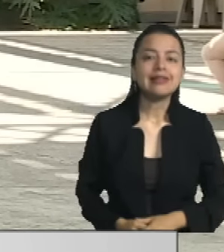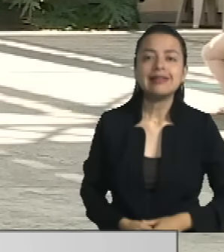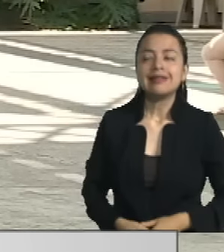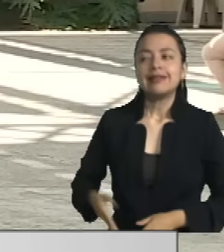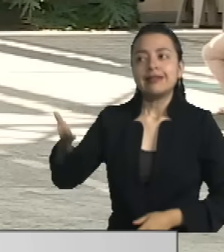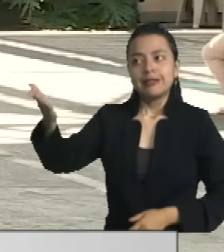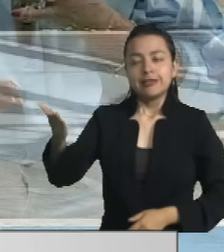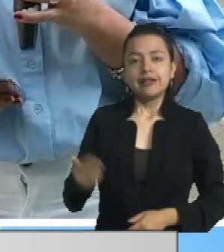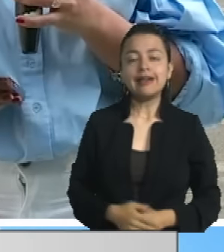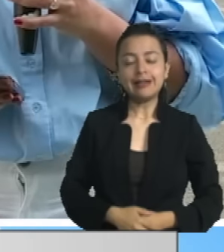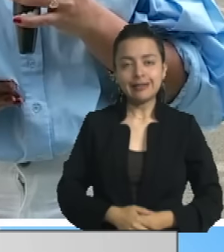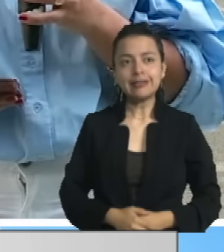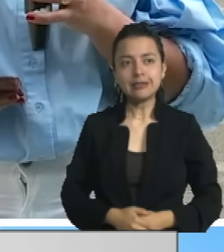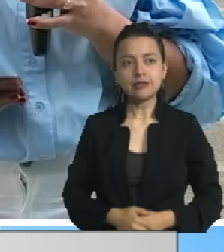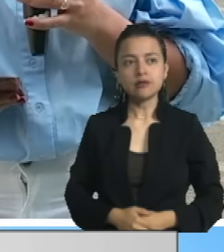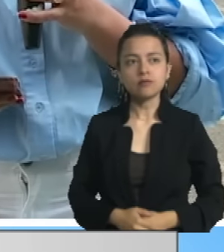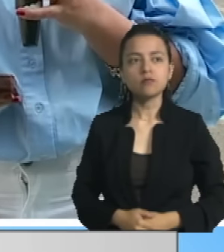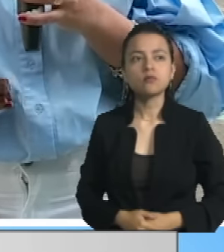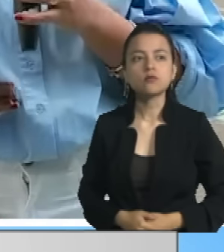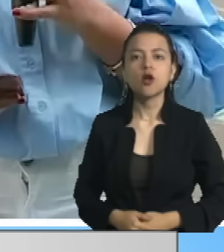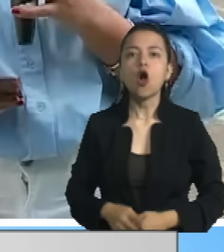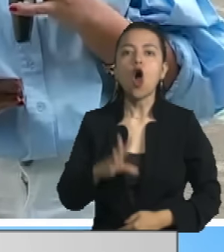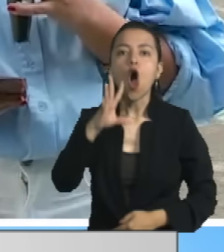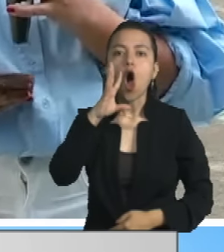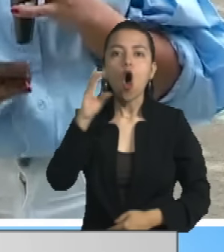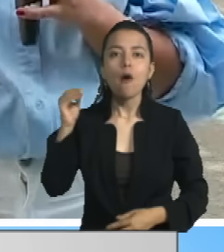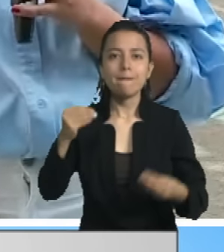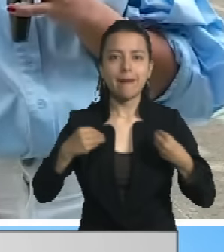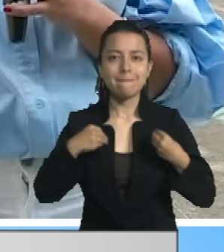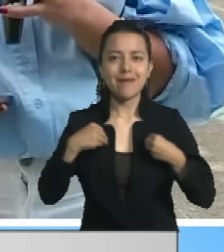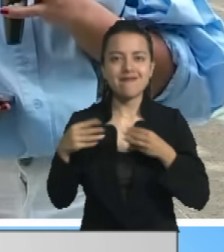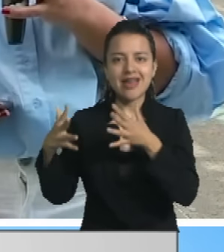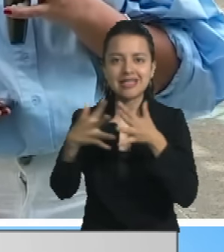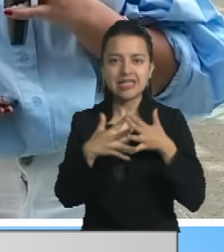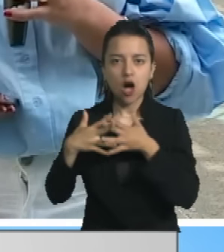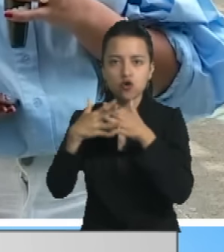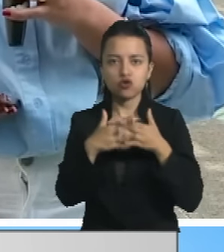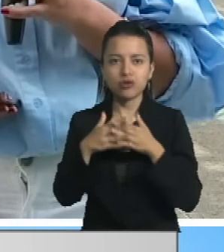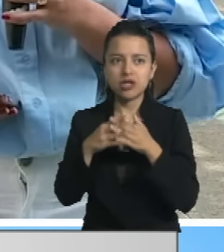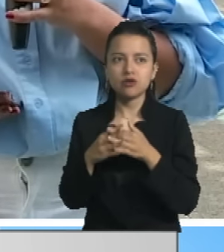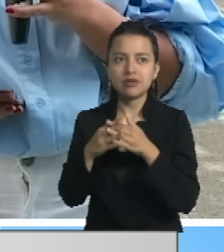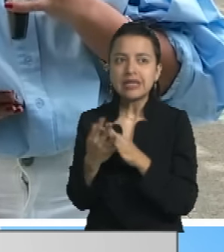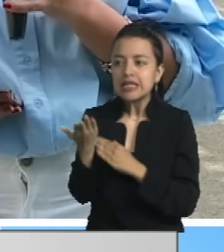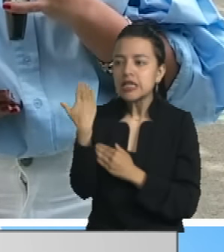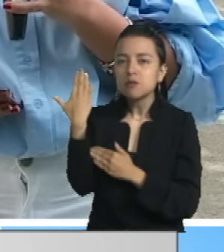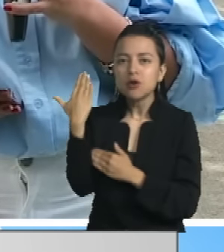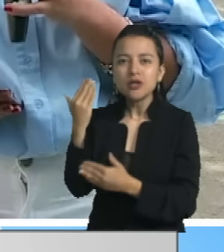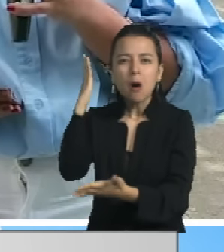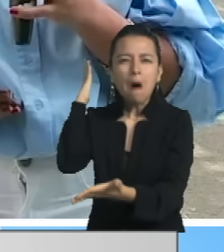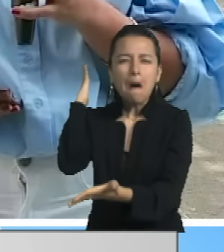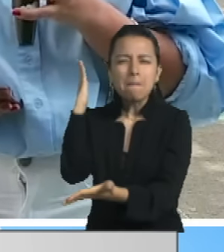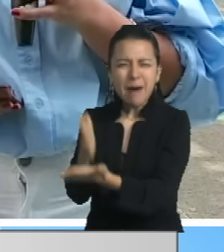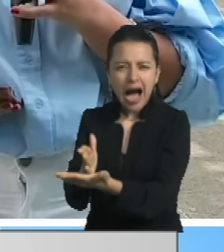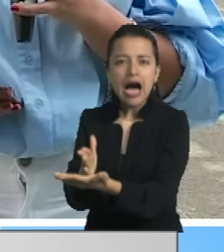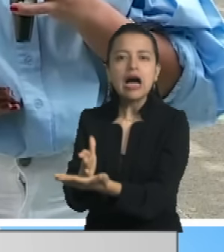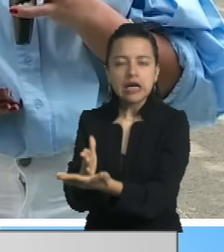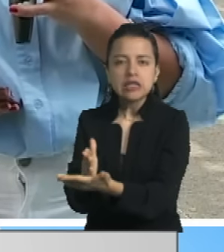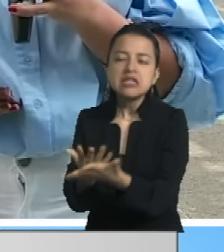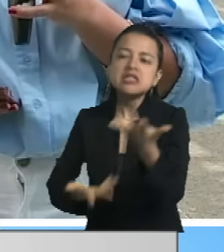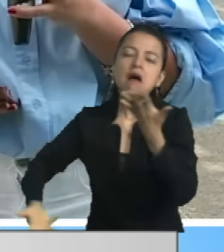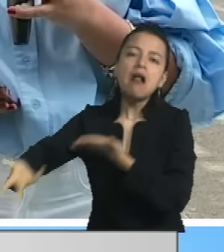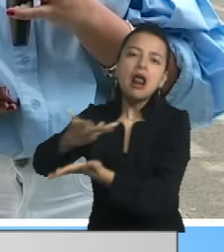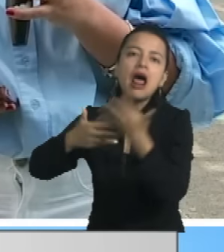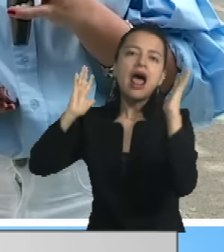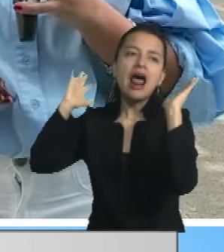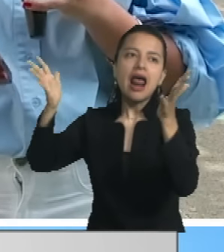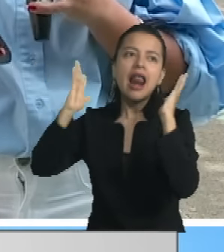madre de un joven caleño que reside en Estados Unidos y que hace tan solo algunos días sufrió un grave accidente mientras disfrutaba con sus amigos